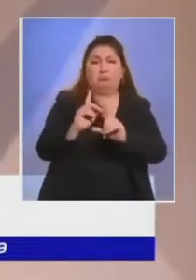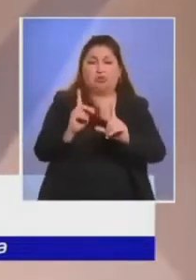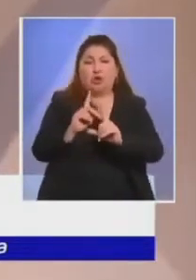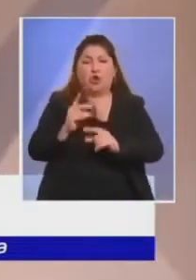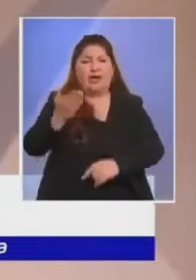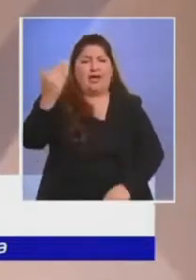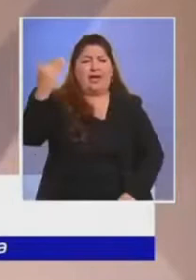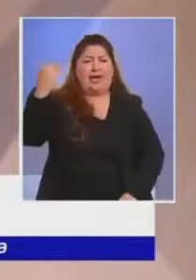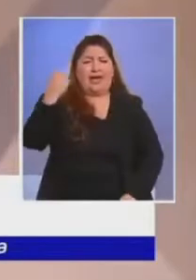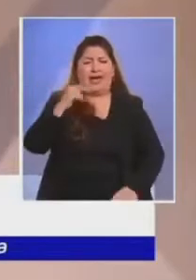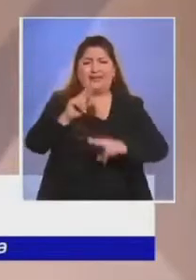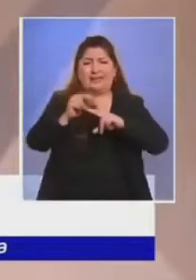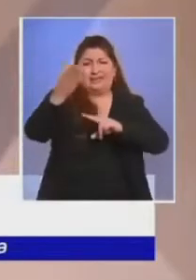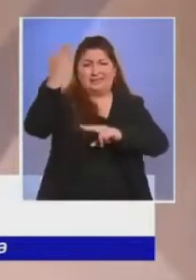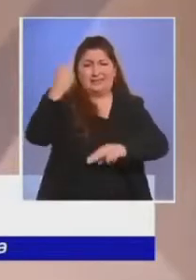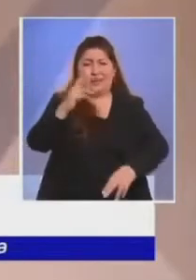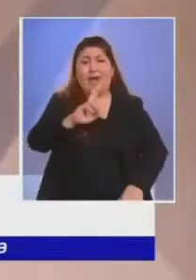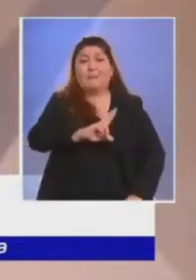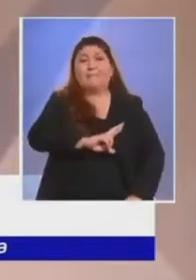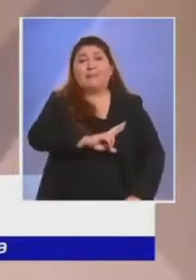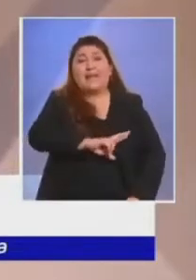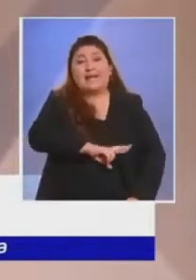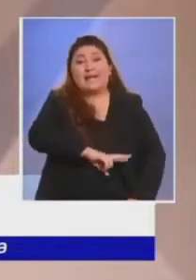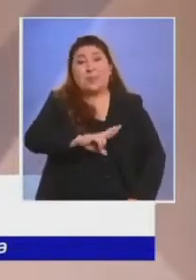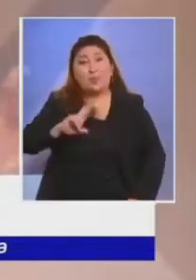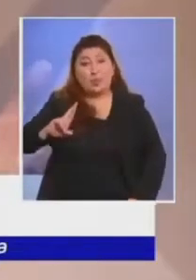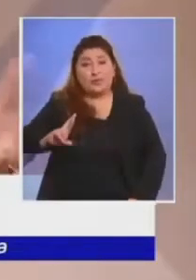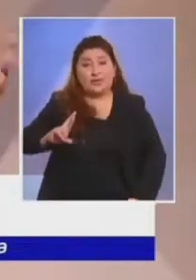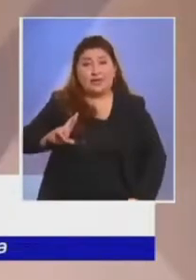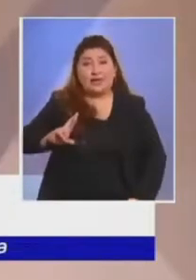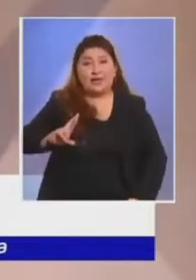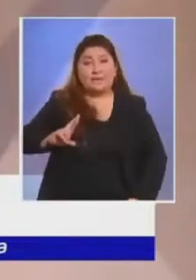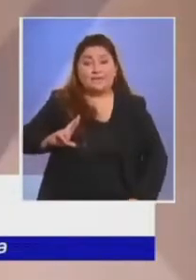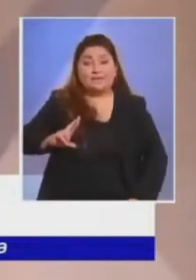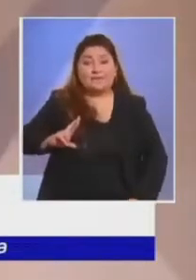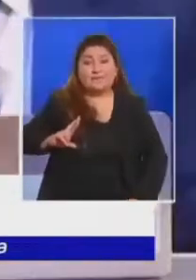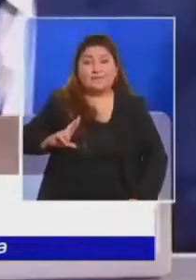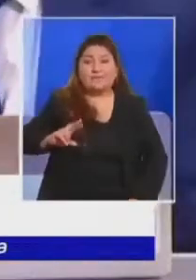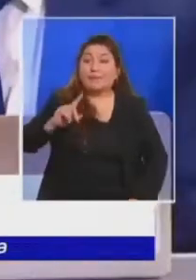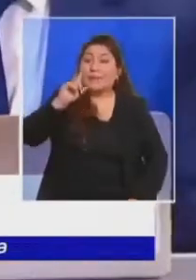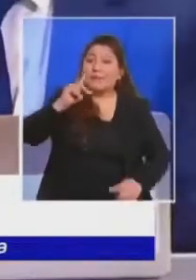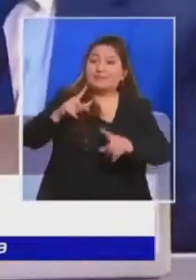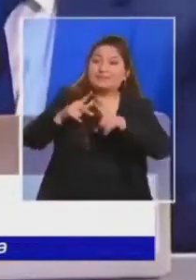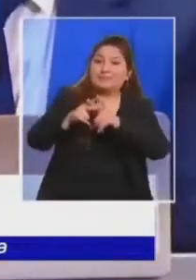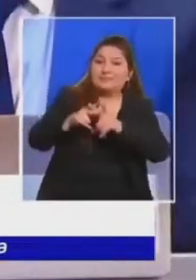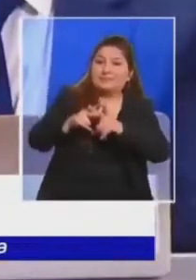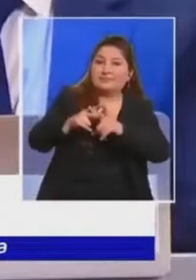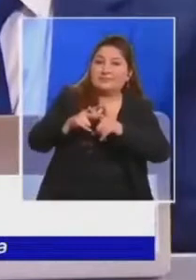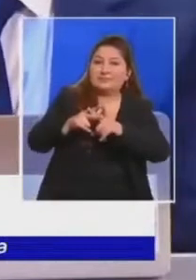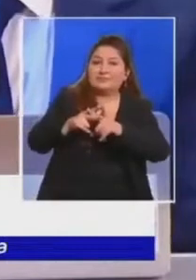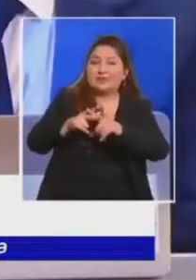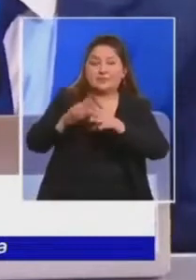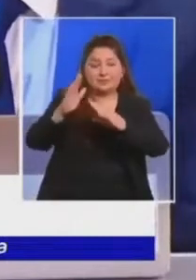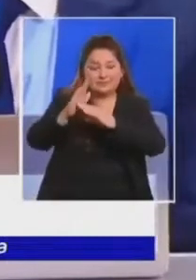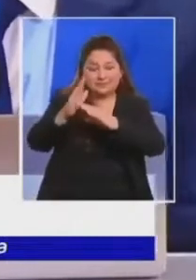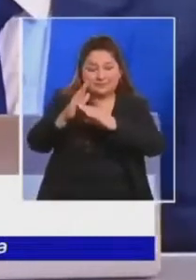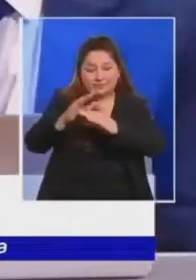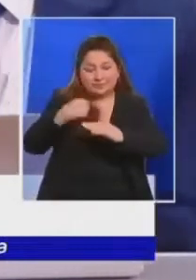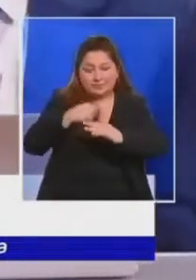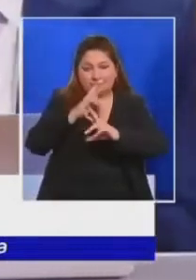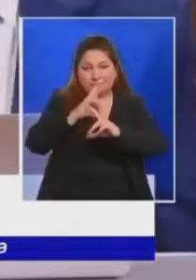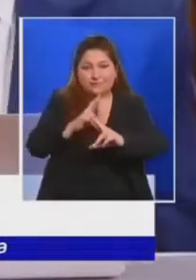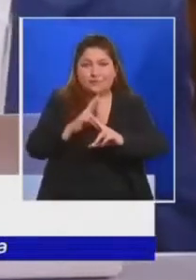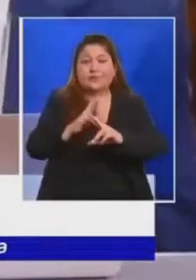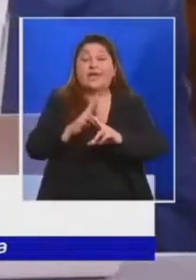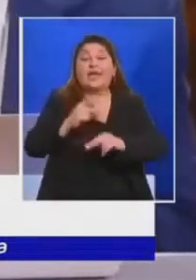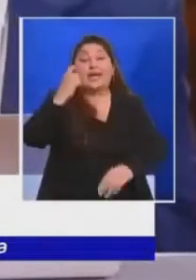República, desde que los privados colaboraban y cooperaban en el sistema educativo. De hecho, la verdad, ¿cuánto tiempo lo va a resolver? Déjeme responderle, Sergio. Además, creo que